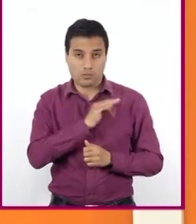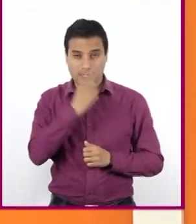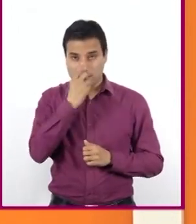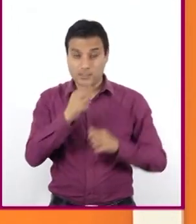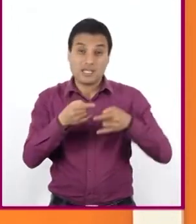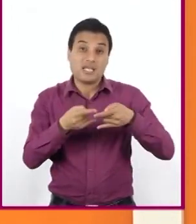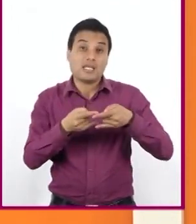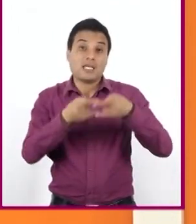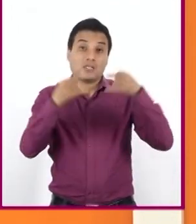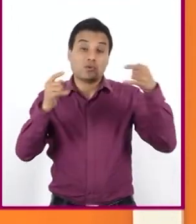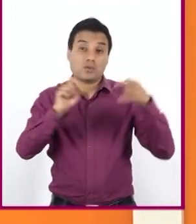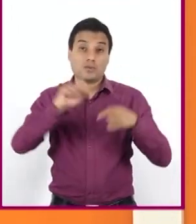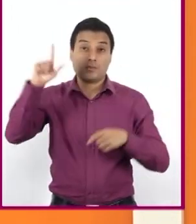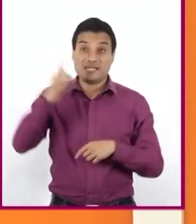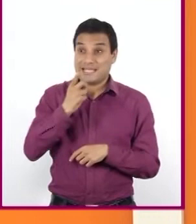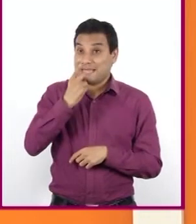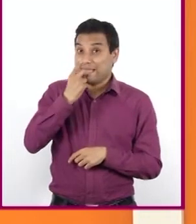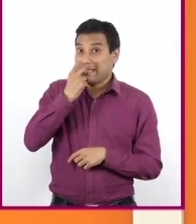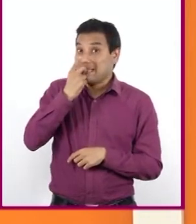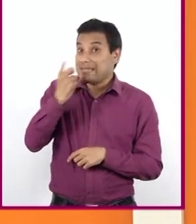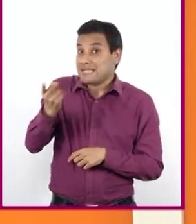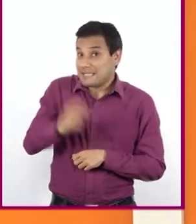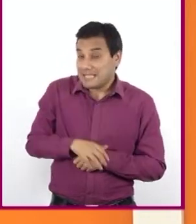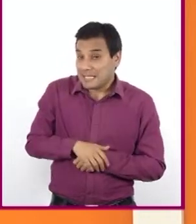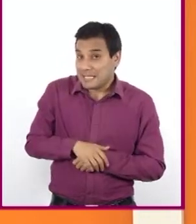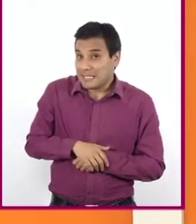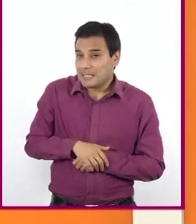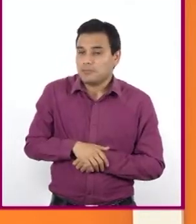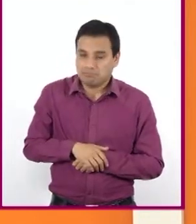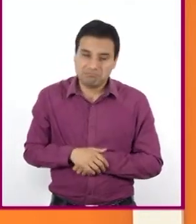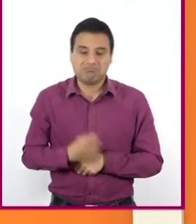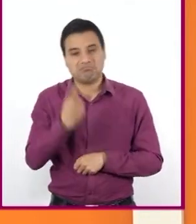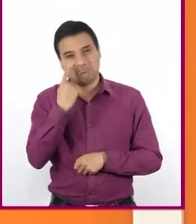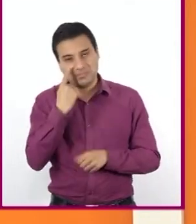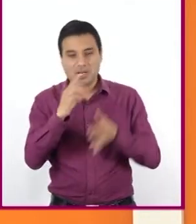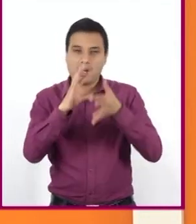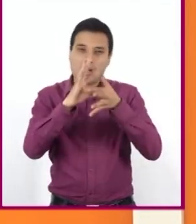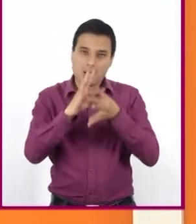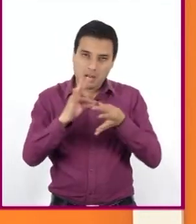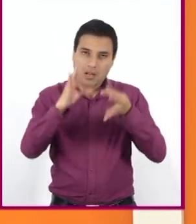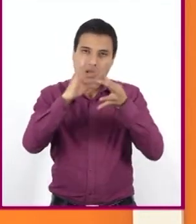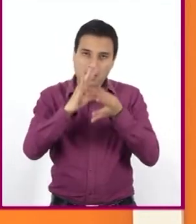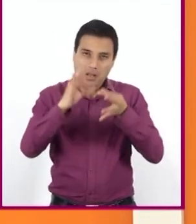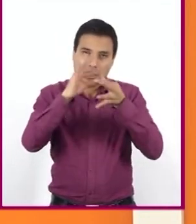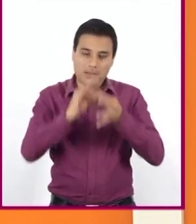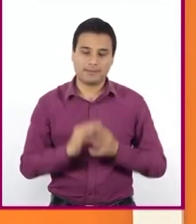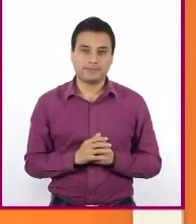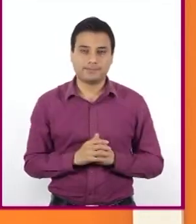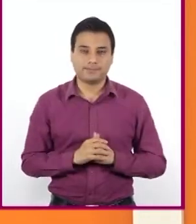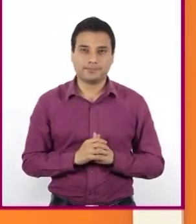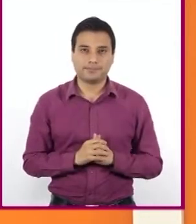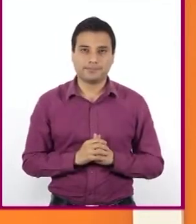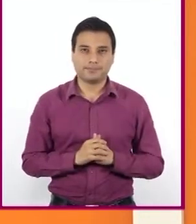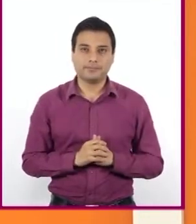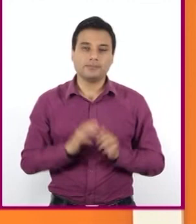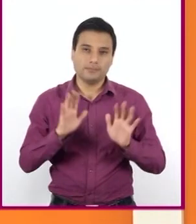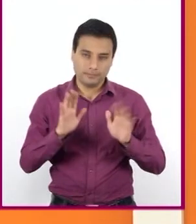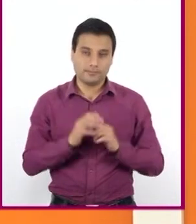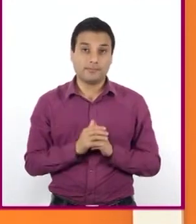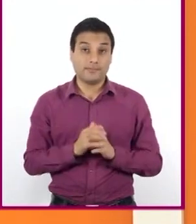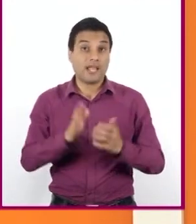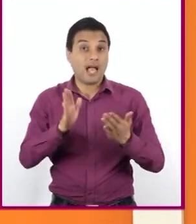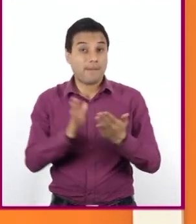autor. Dice que cita la información de ese autor, mientras que la